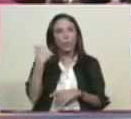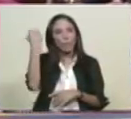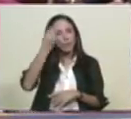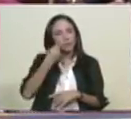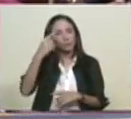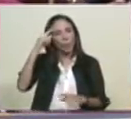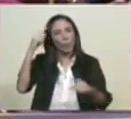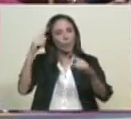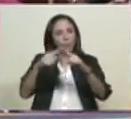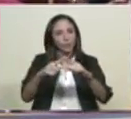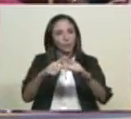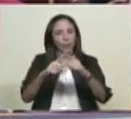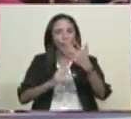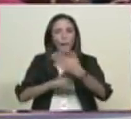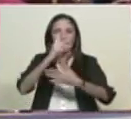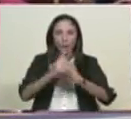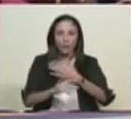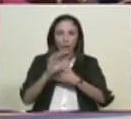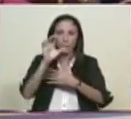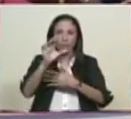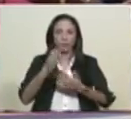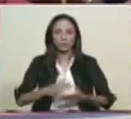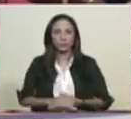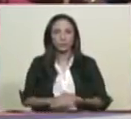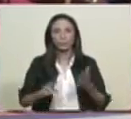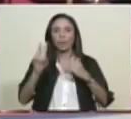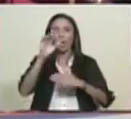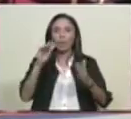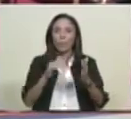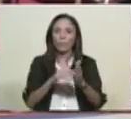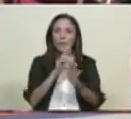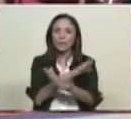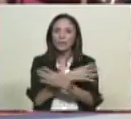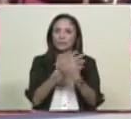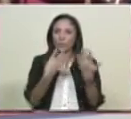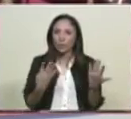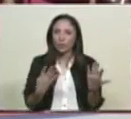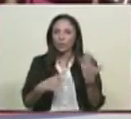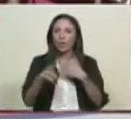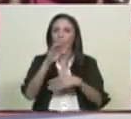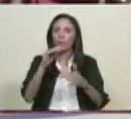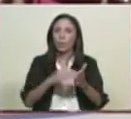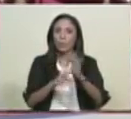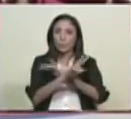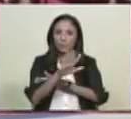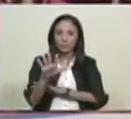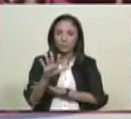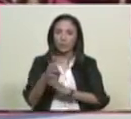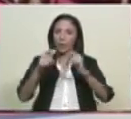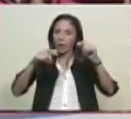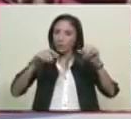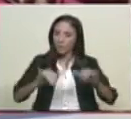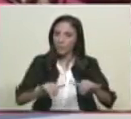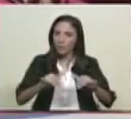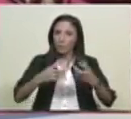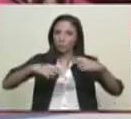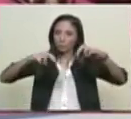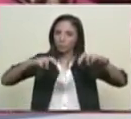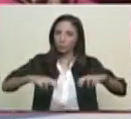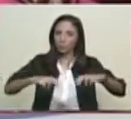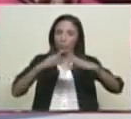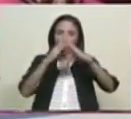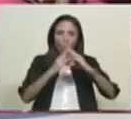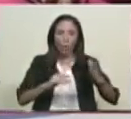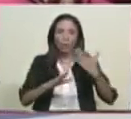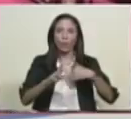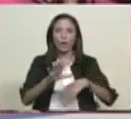los próximos, para el próximo periodo 2019-2025, en que nos vamos a seguir viendo aquí en esta sala todos los meses de